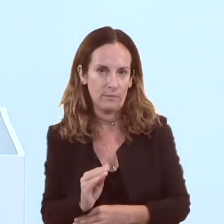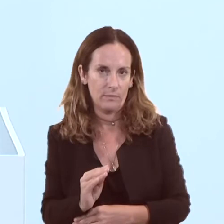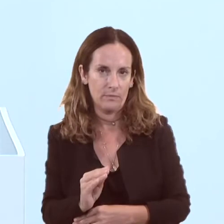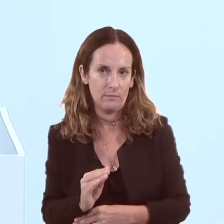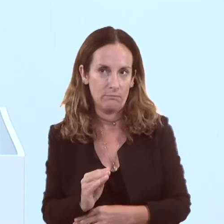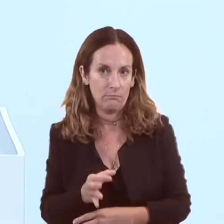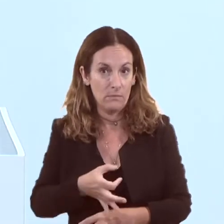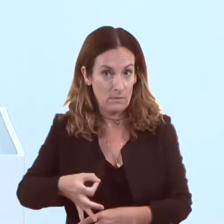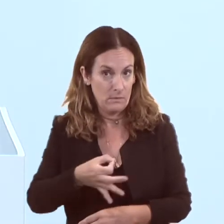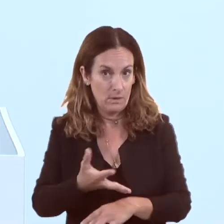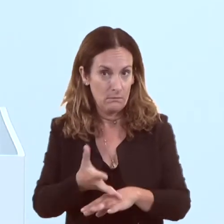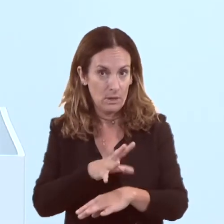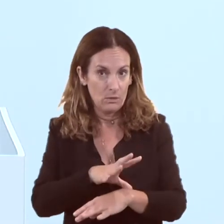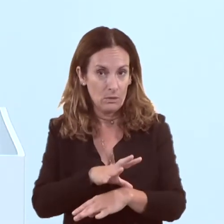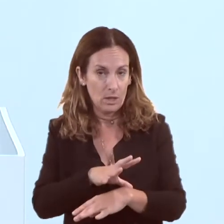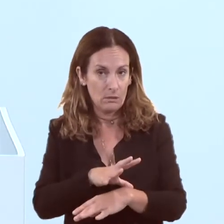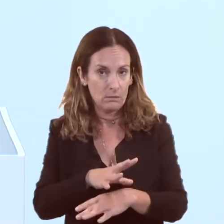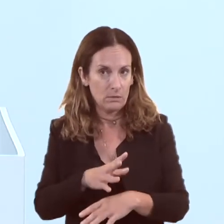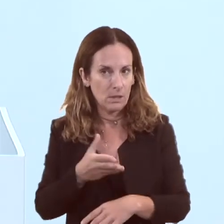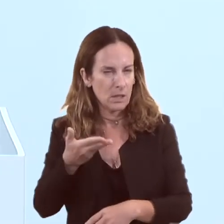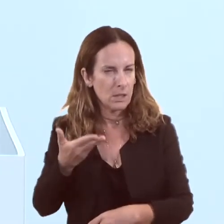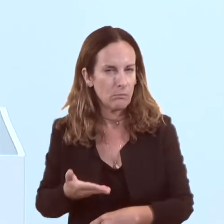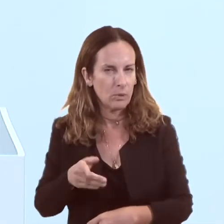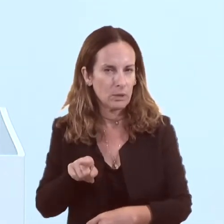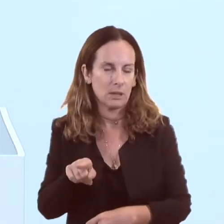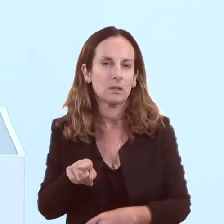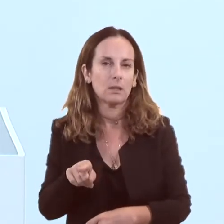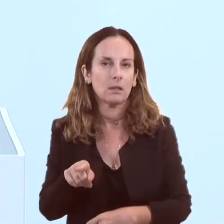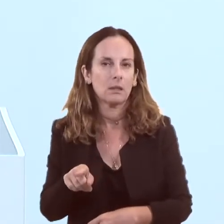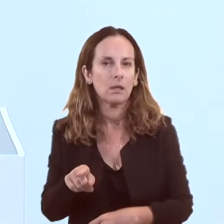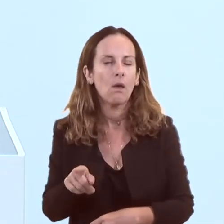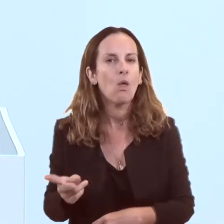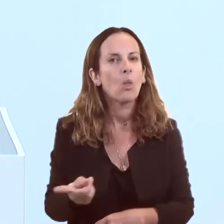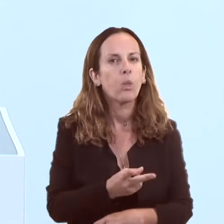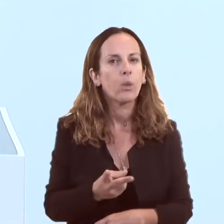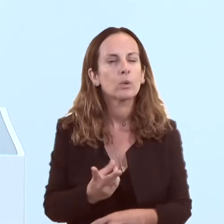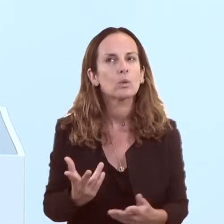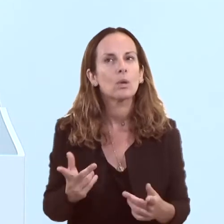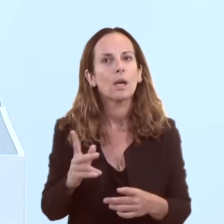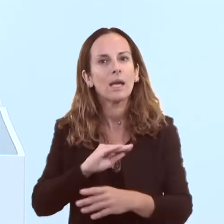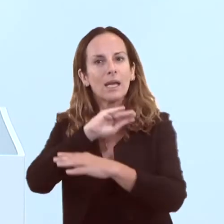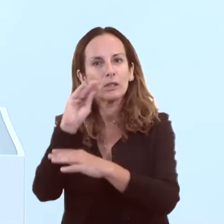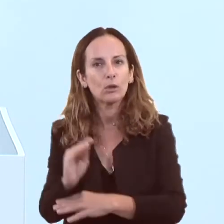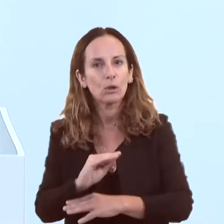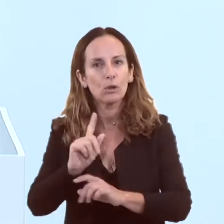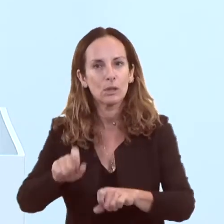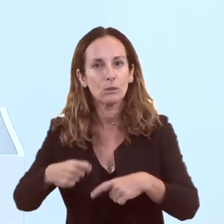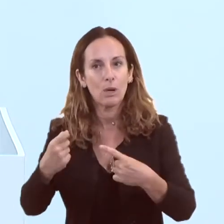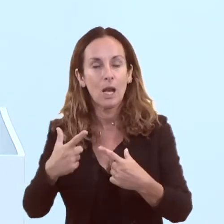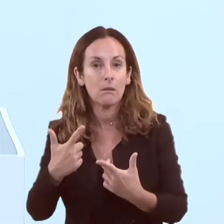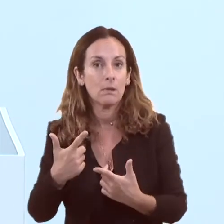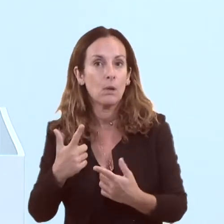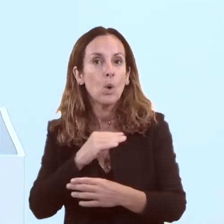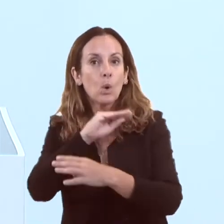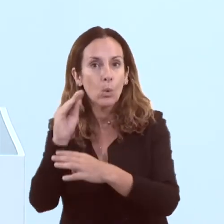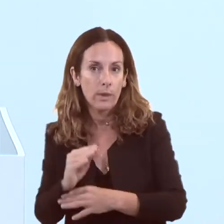la isla de mallorca No desde que tienen una importancia pues tanto a nivel de Costa como a nivel de